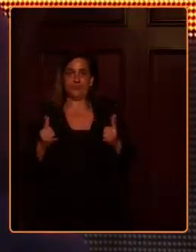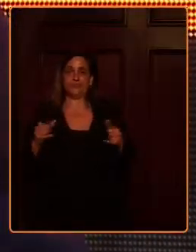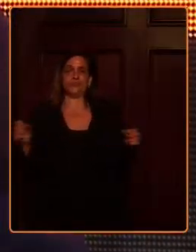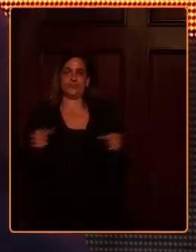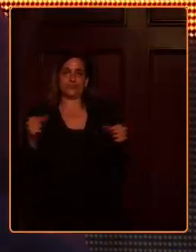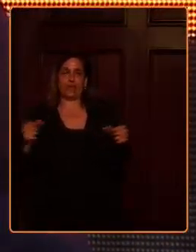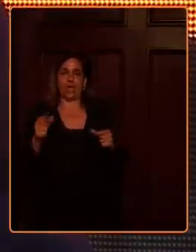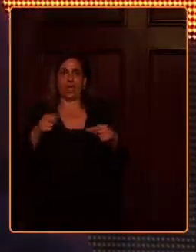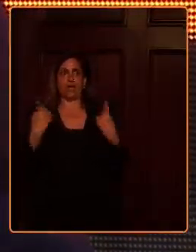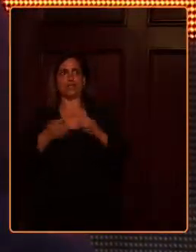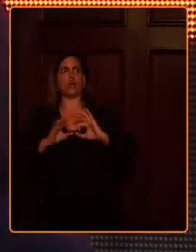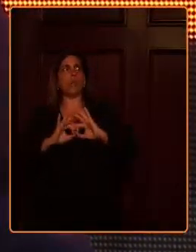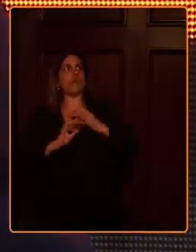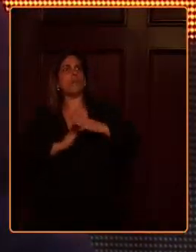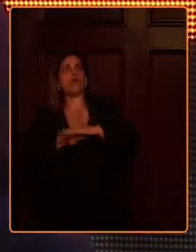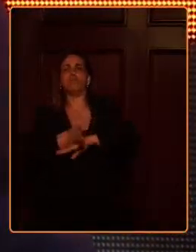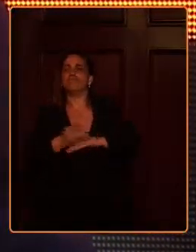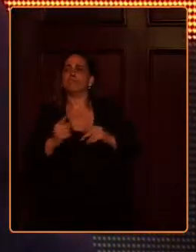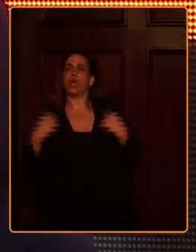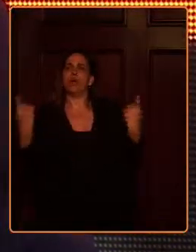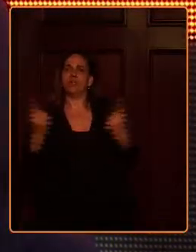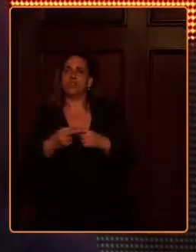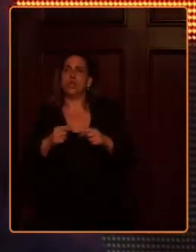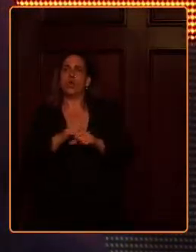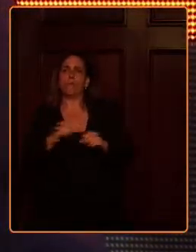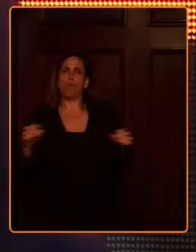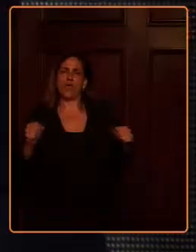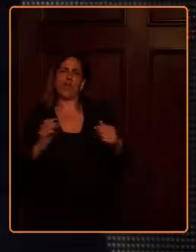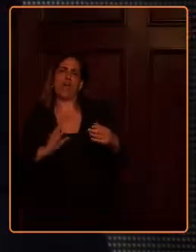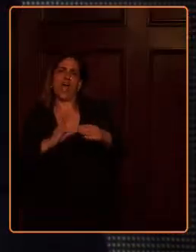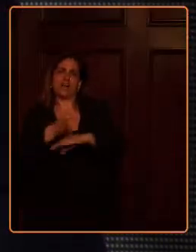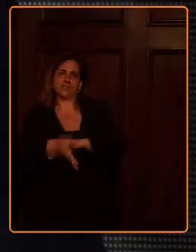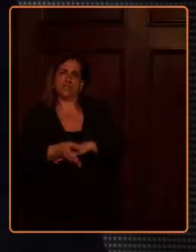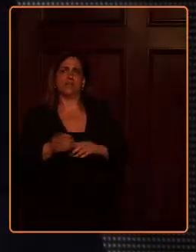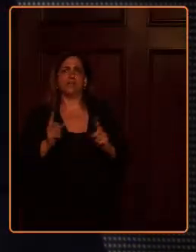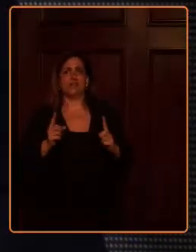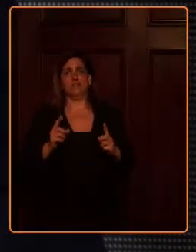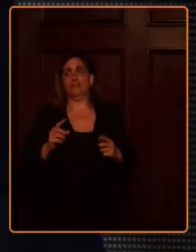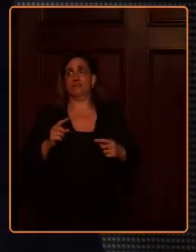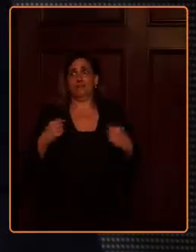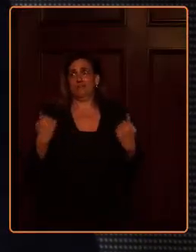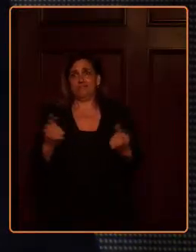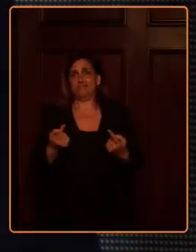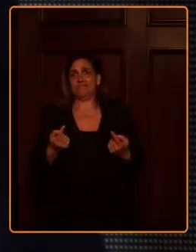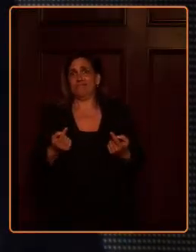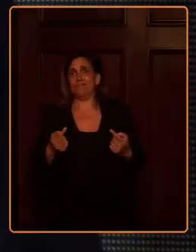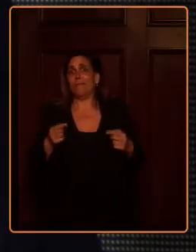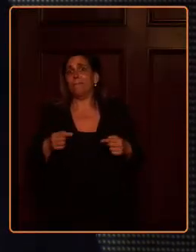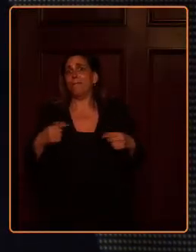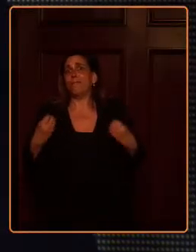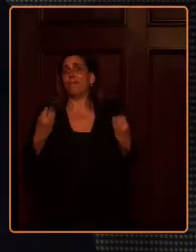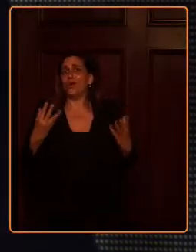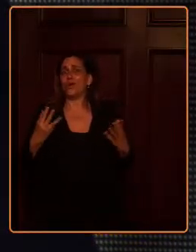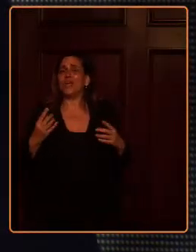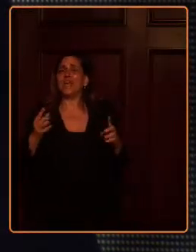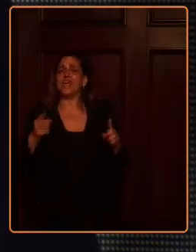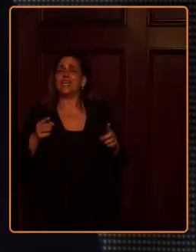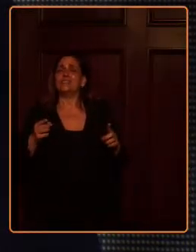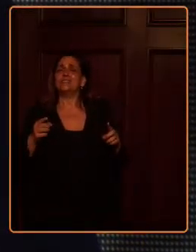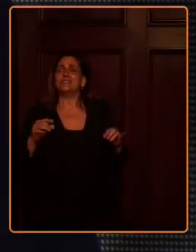a democratización y democratización equivale a acceso más allá